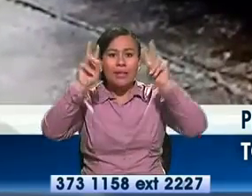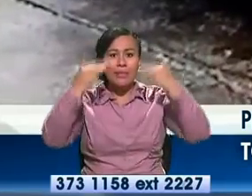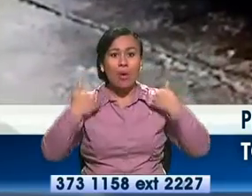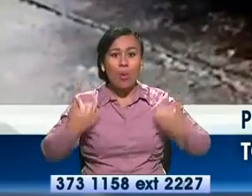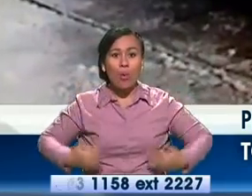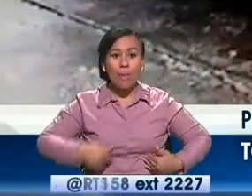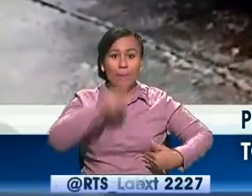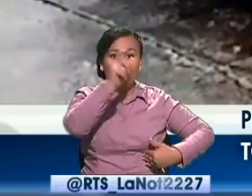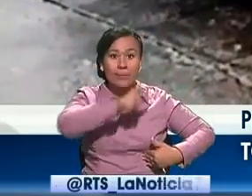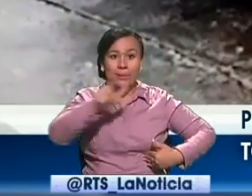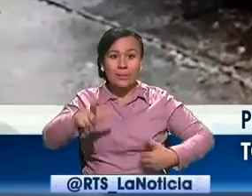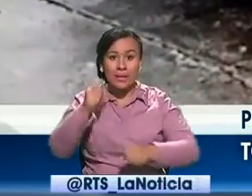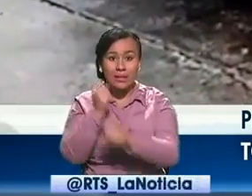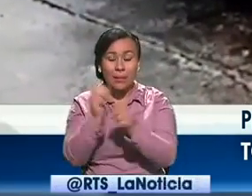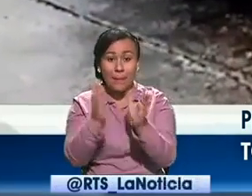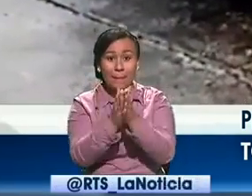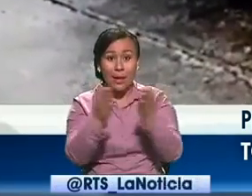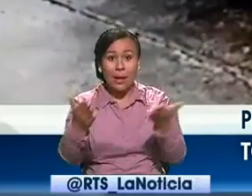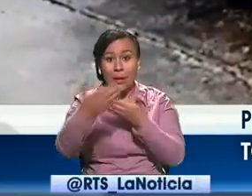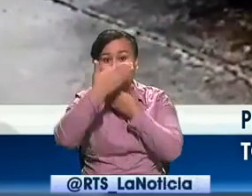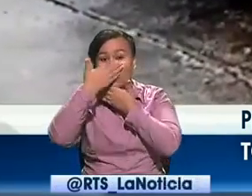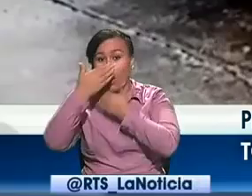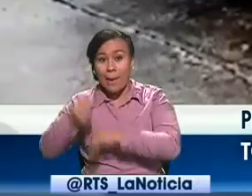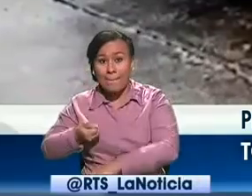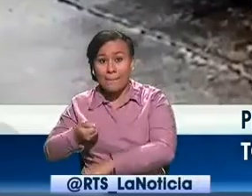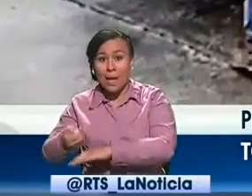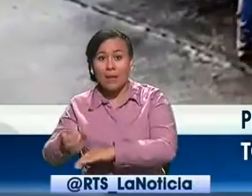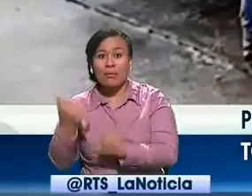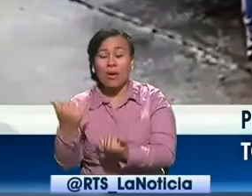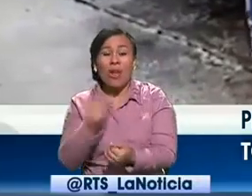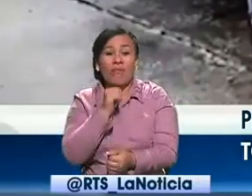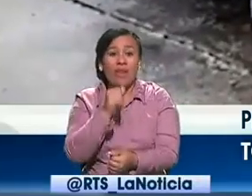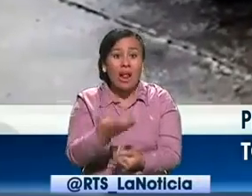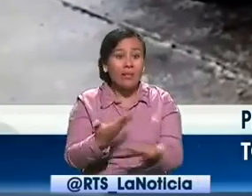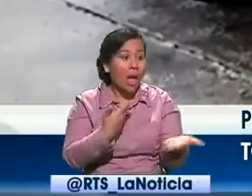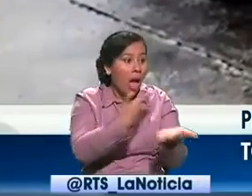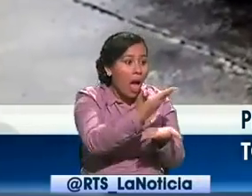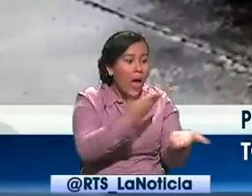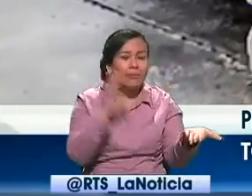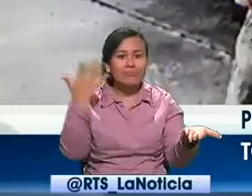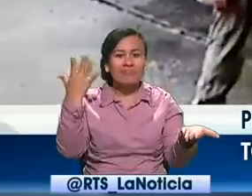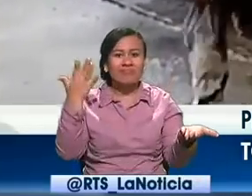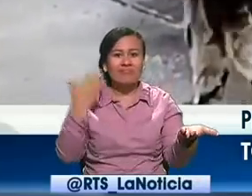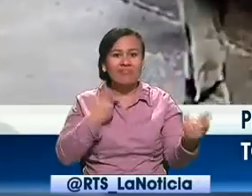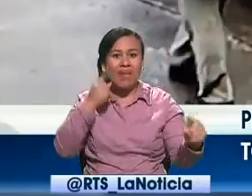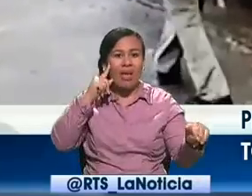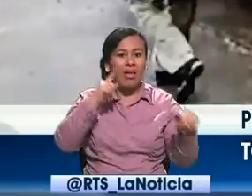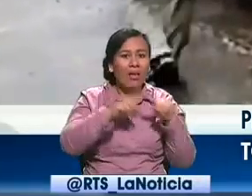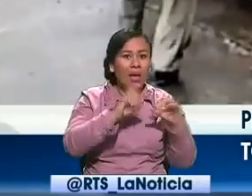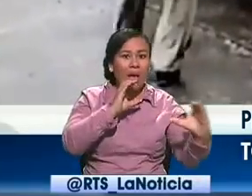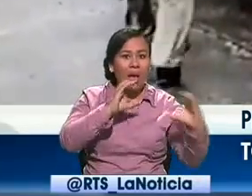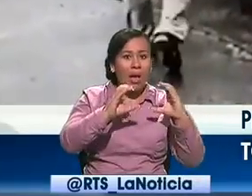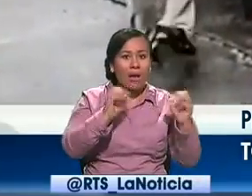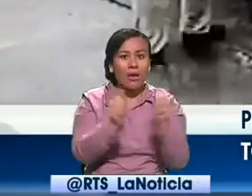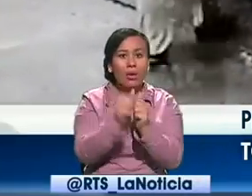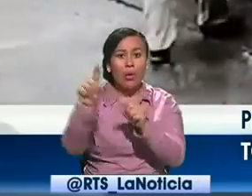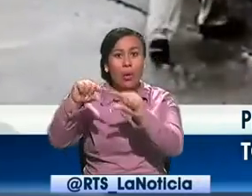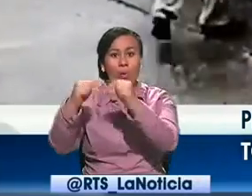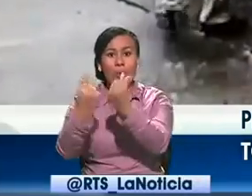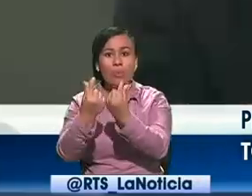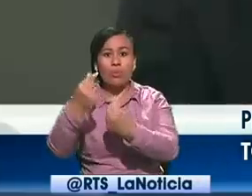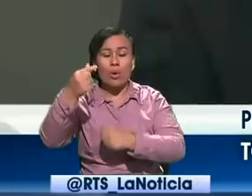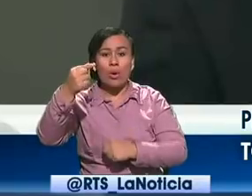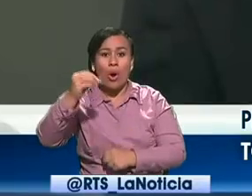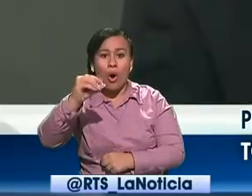de Diario El Comercio, ratificando que no se mantiene ni se mantendrá ningún tipo de comunicación con el Frente Oliver